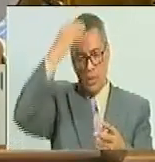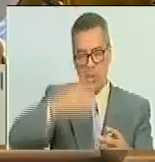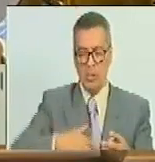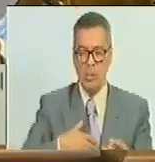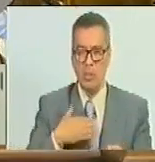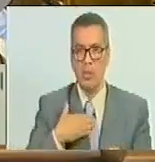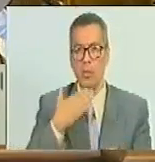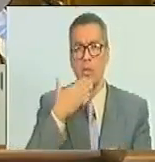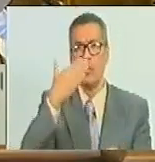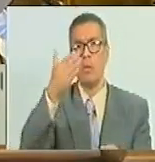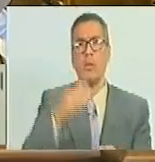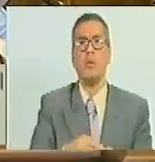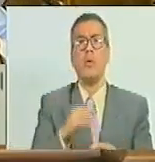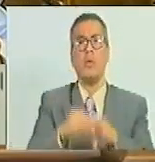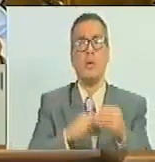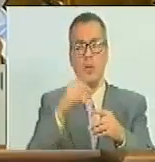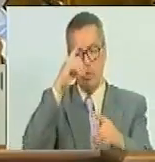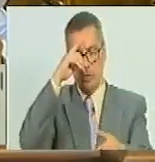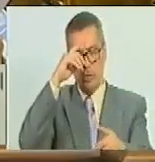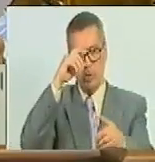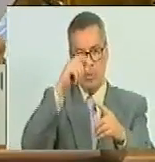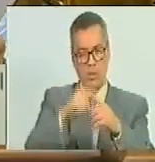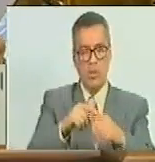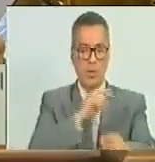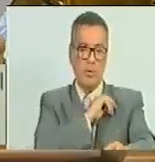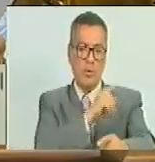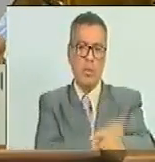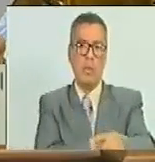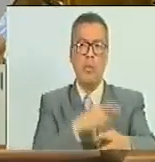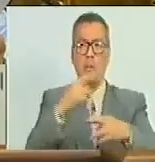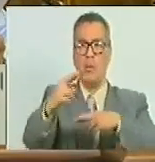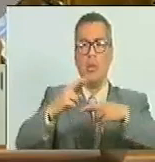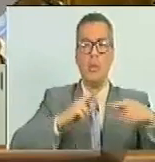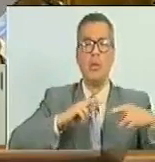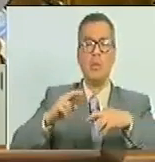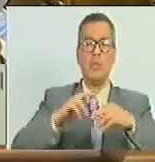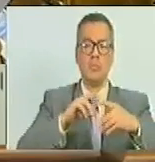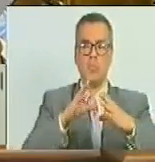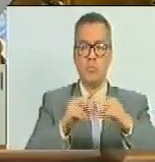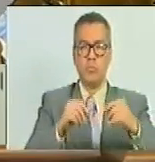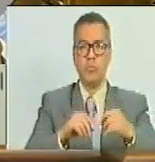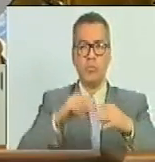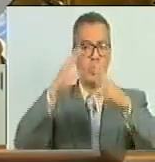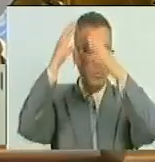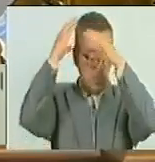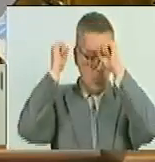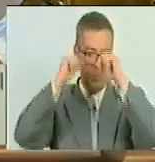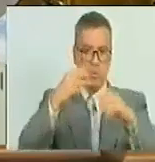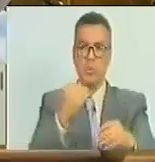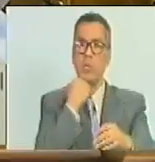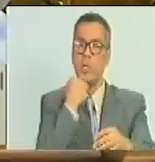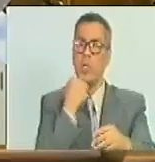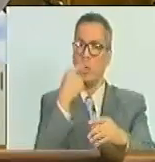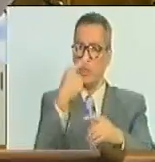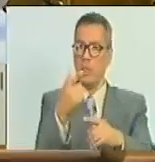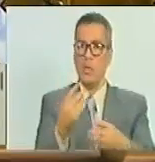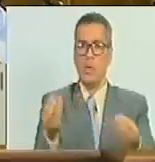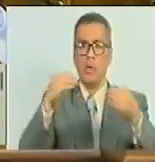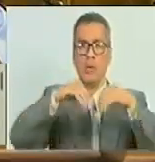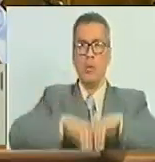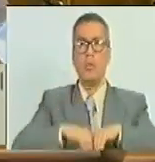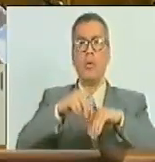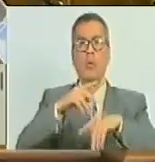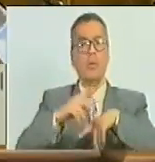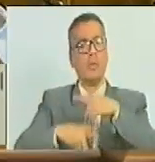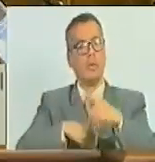Arabia Saudita, con el objetivo de fortalecer las relaciones diplomáticas y alcanzar satisfactorios acuerdos para